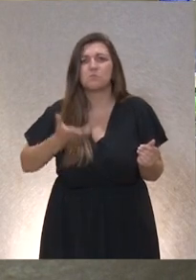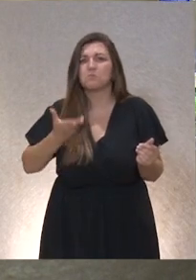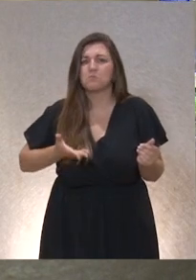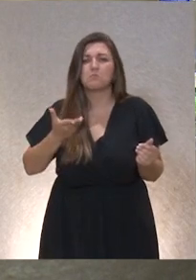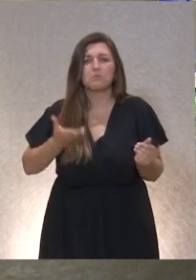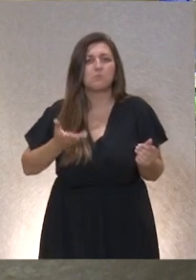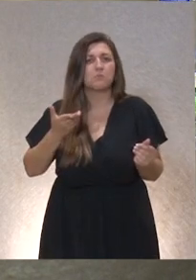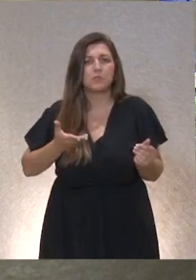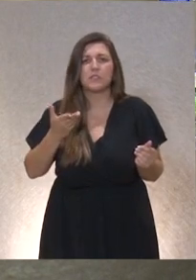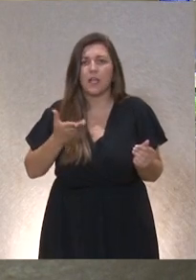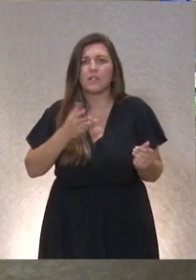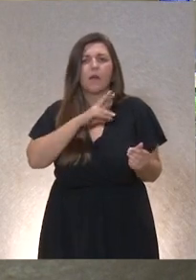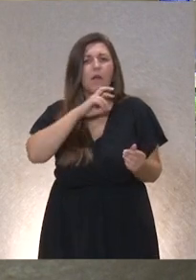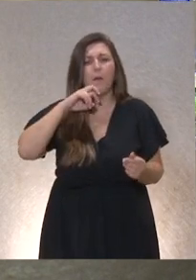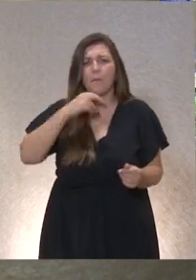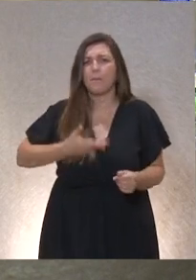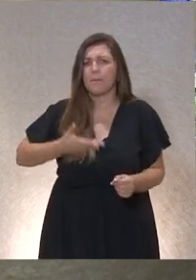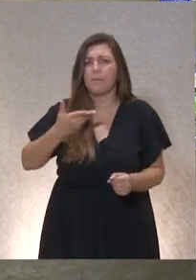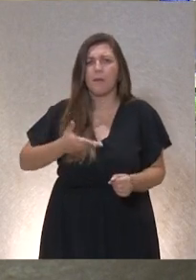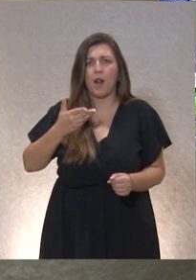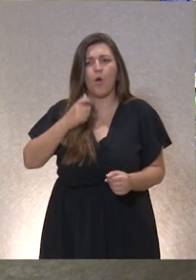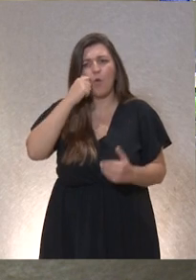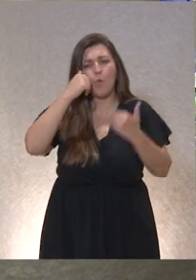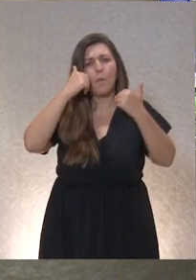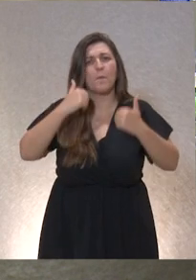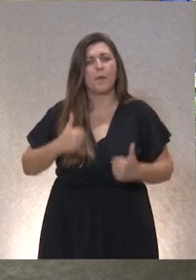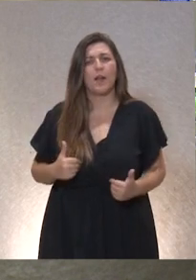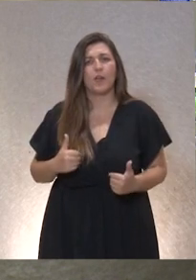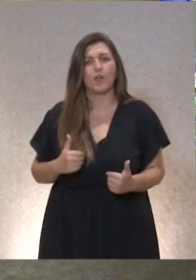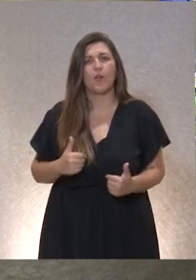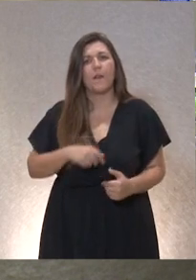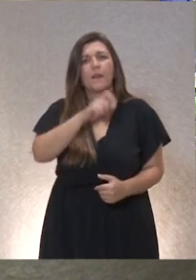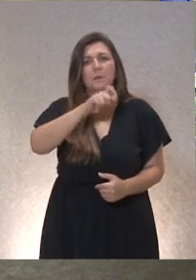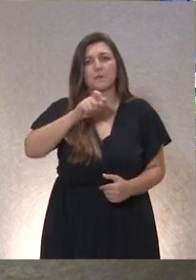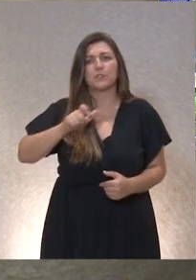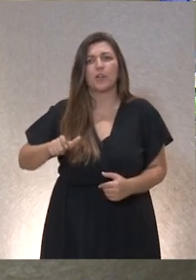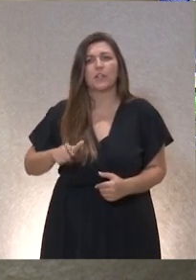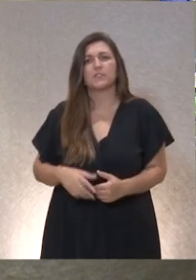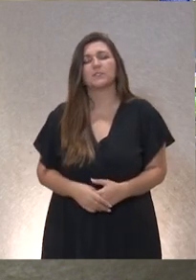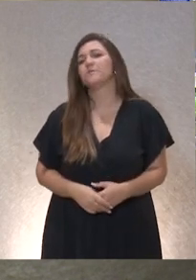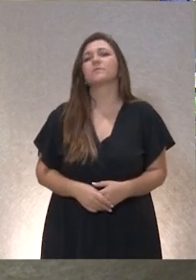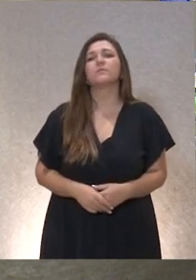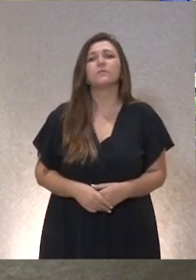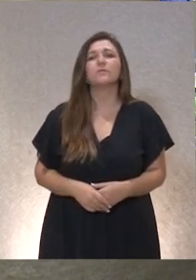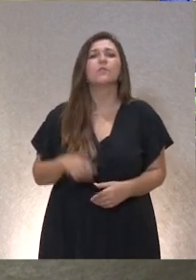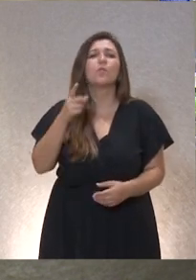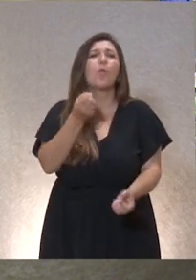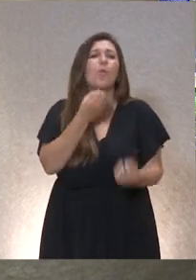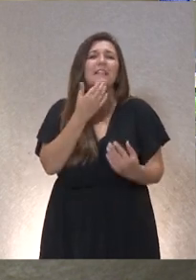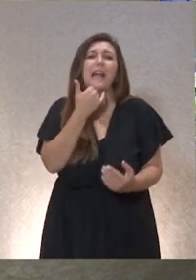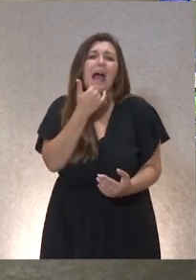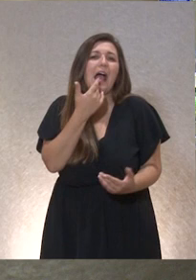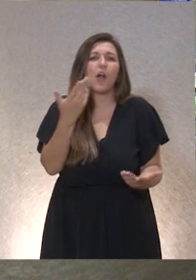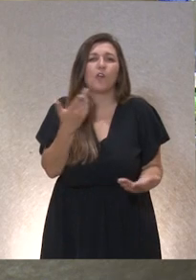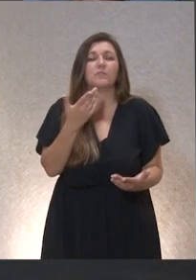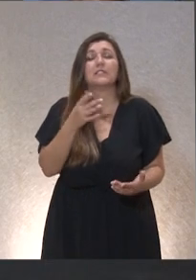gran valía y una gran talla humana de los de los protagonistas de situaciones nos puedes contar alguna de ellas